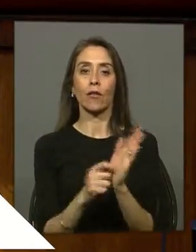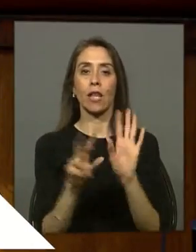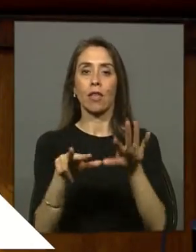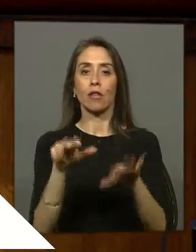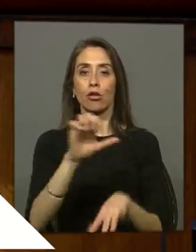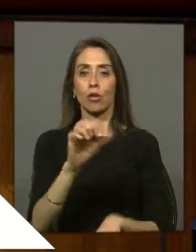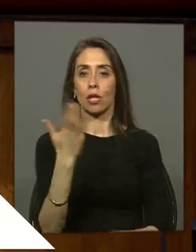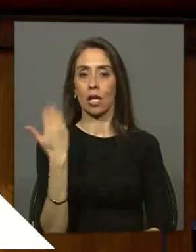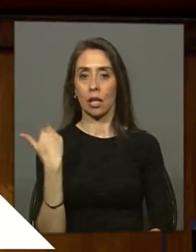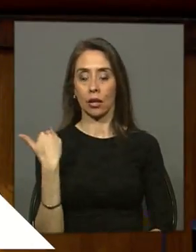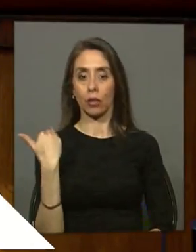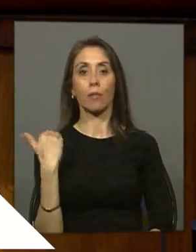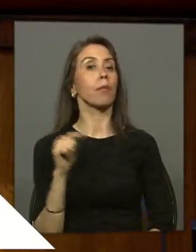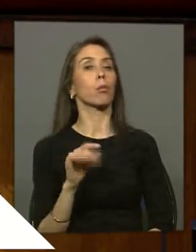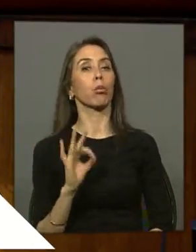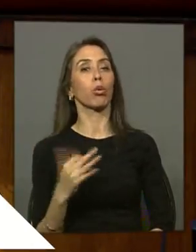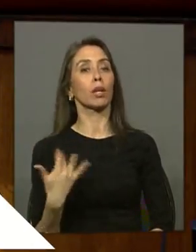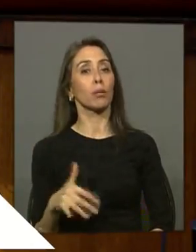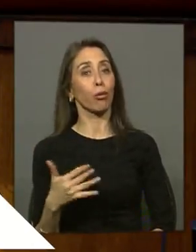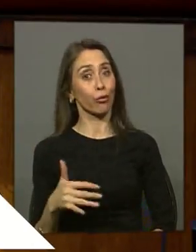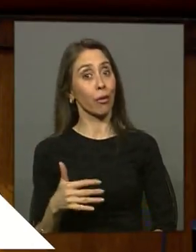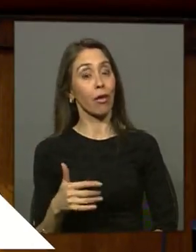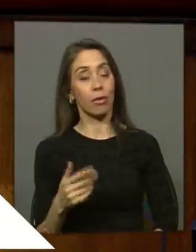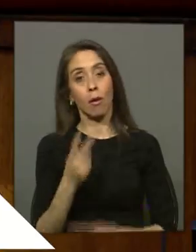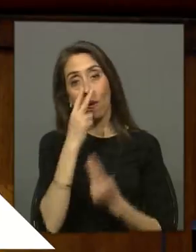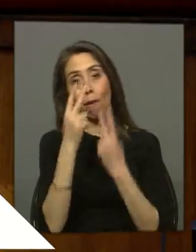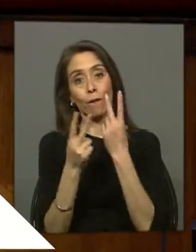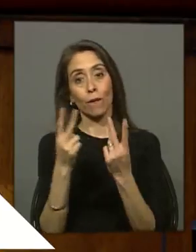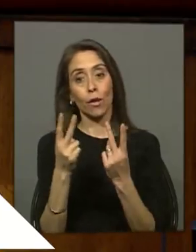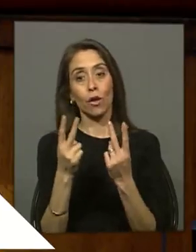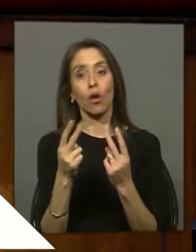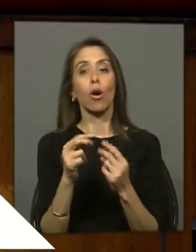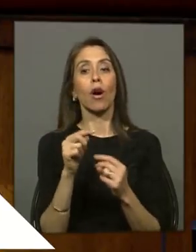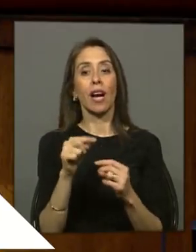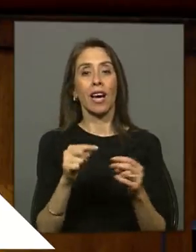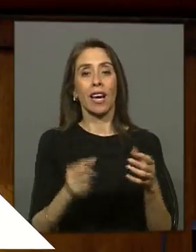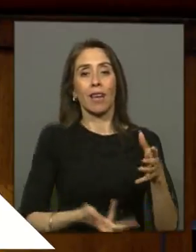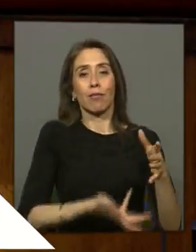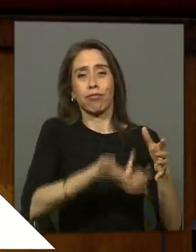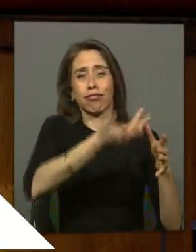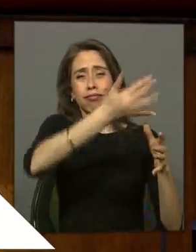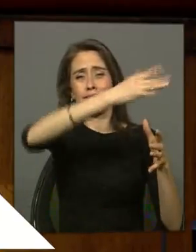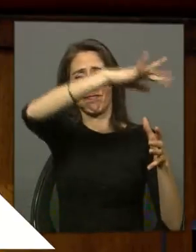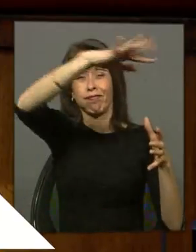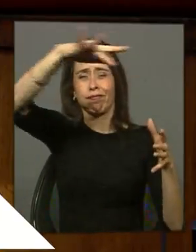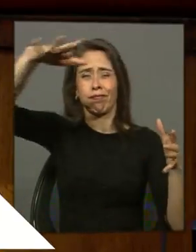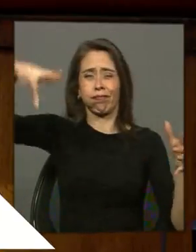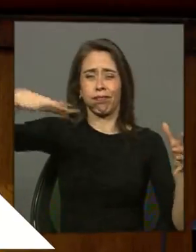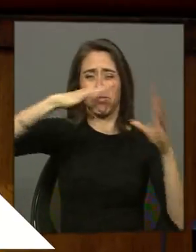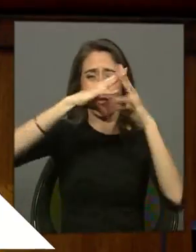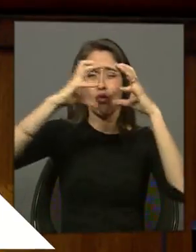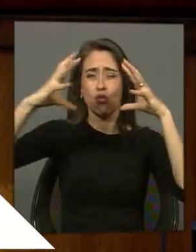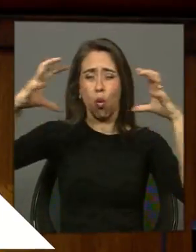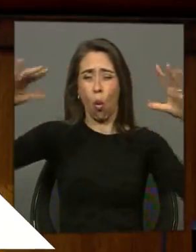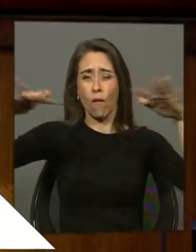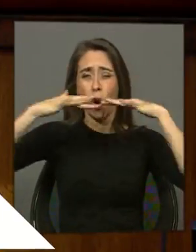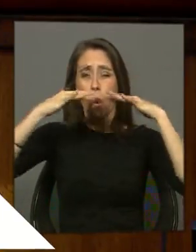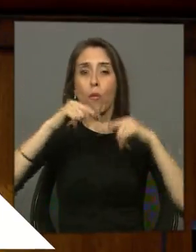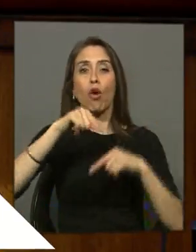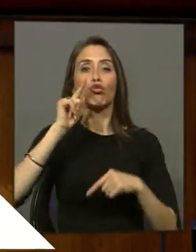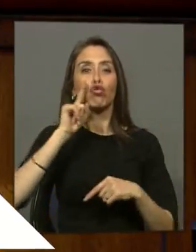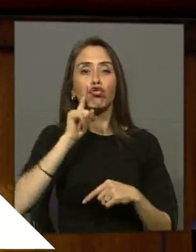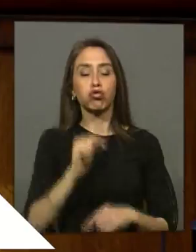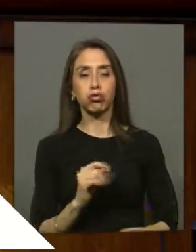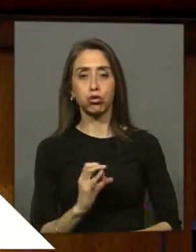pasado este punto es muy relevante porque se ha constatado que las toxinas y los furanos que estaban presentes en la nube de humo pueden